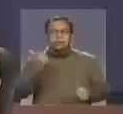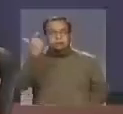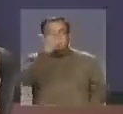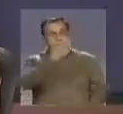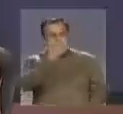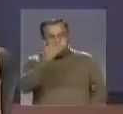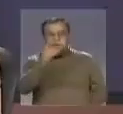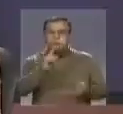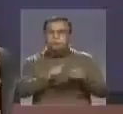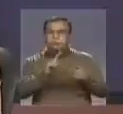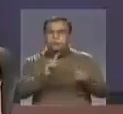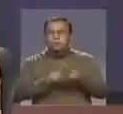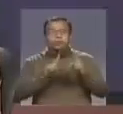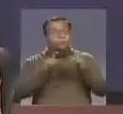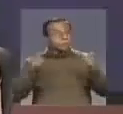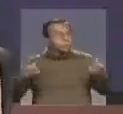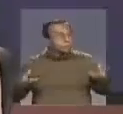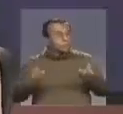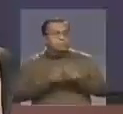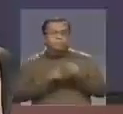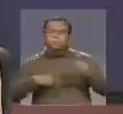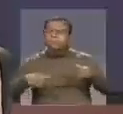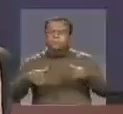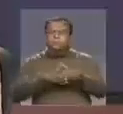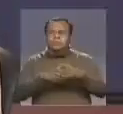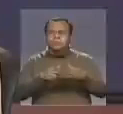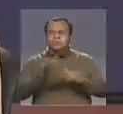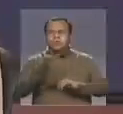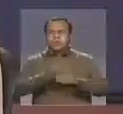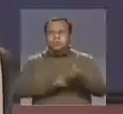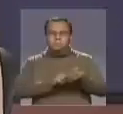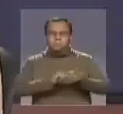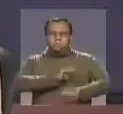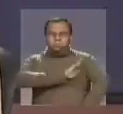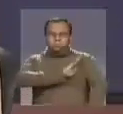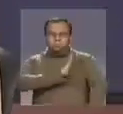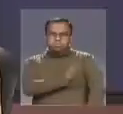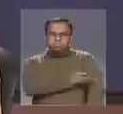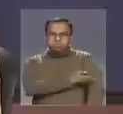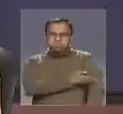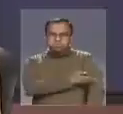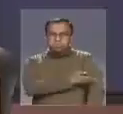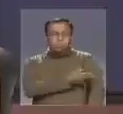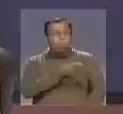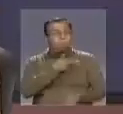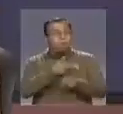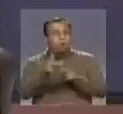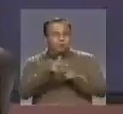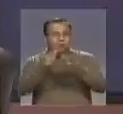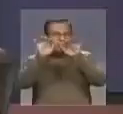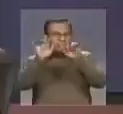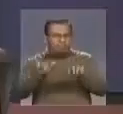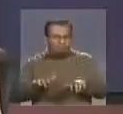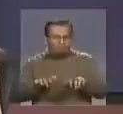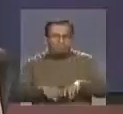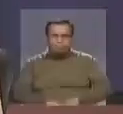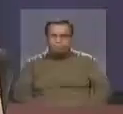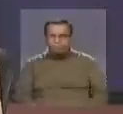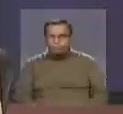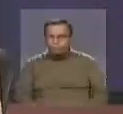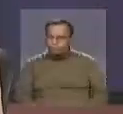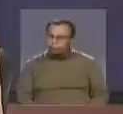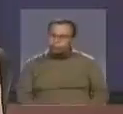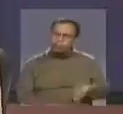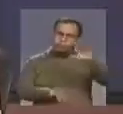negras, afrocolombianas, raizales y palenqueras tenemos un doble poder. Justamente voy a escribir sobre eso. Uno tiene que ver con